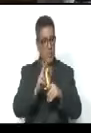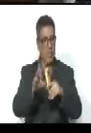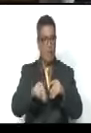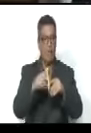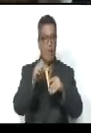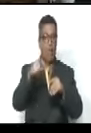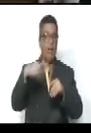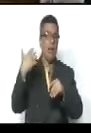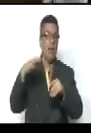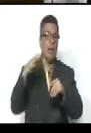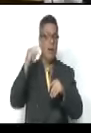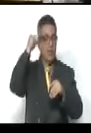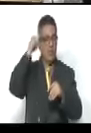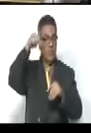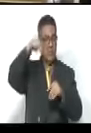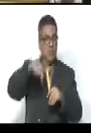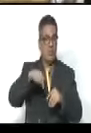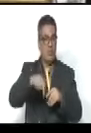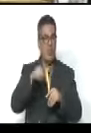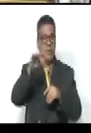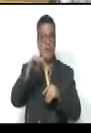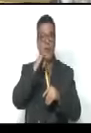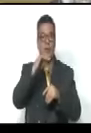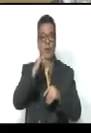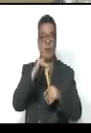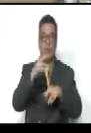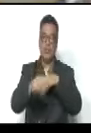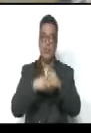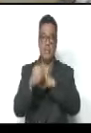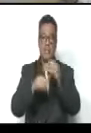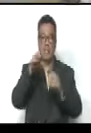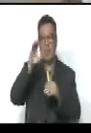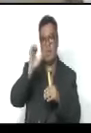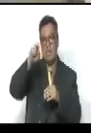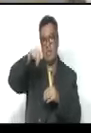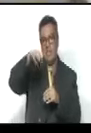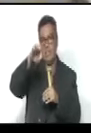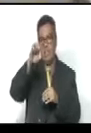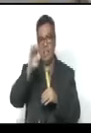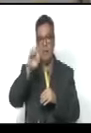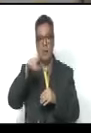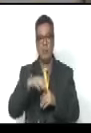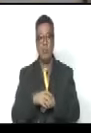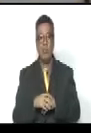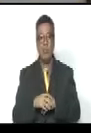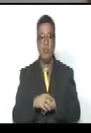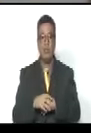poner más caras a partir del día de hoy con la información emanada del Consejo Nacional Electoral.